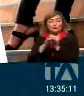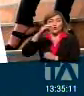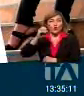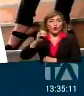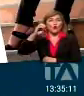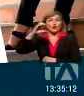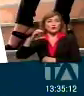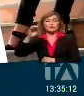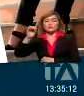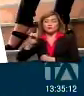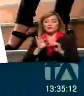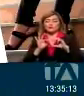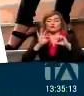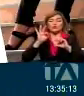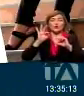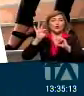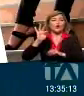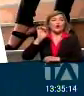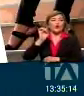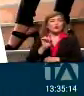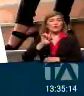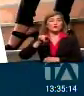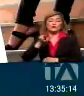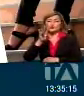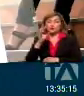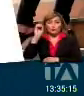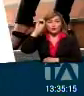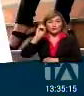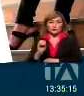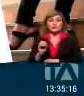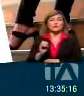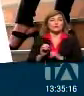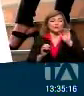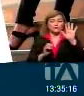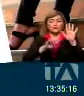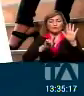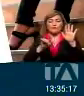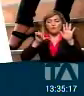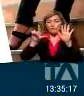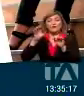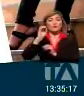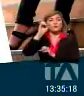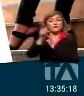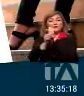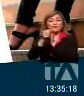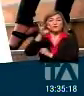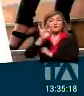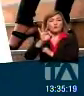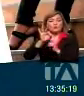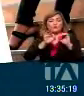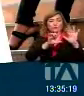OCDE aumentó en 1,7 puntos porcentuales para las mujeres, es decir, del 5,7% en 2019